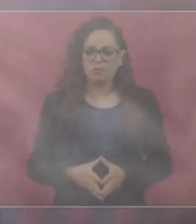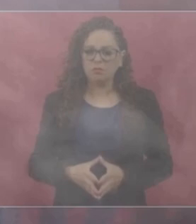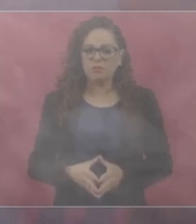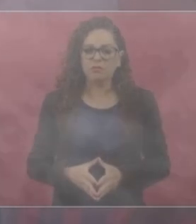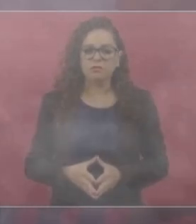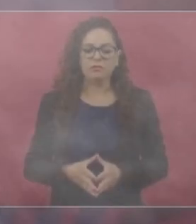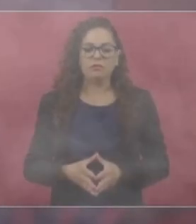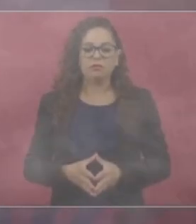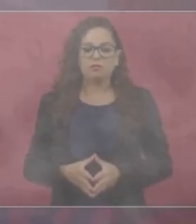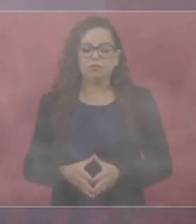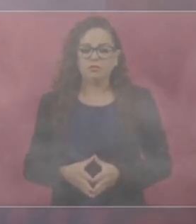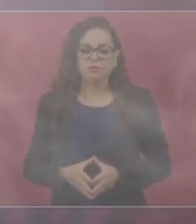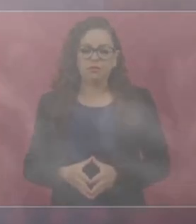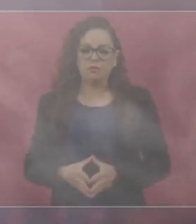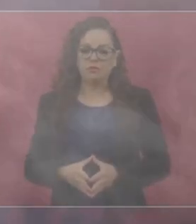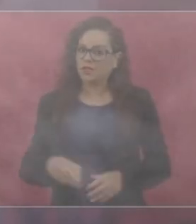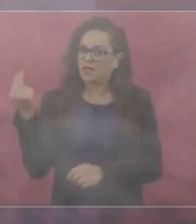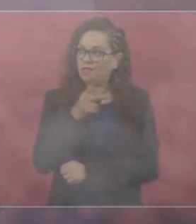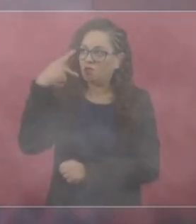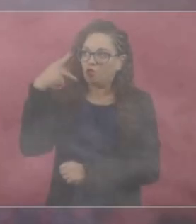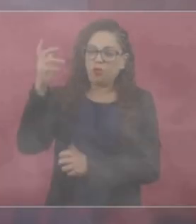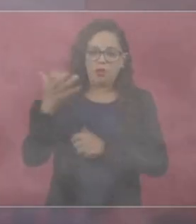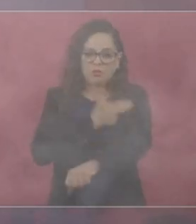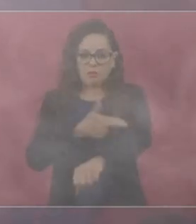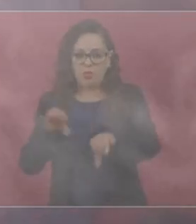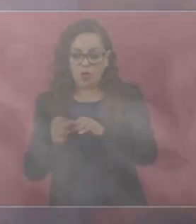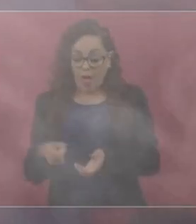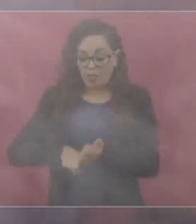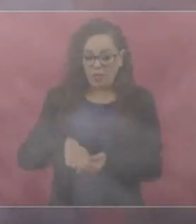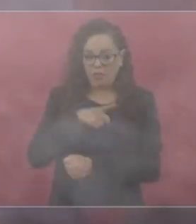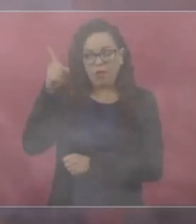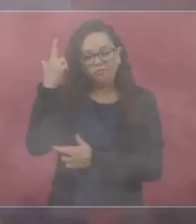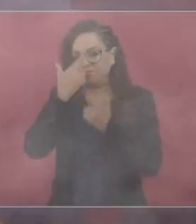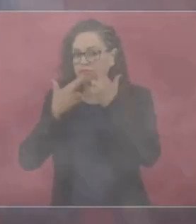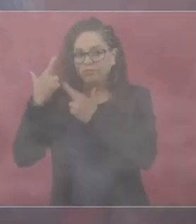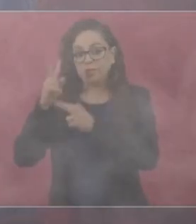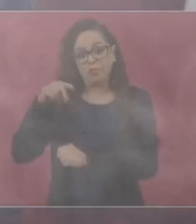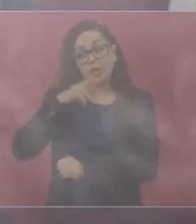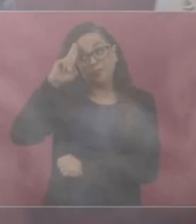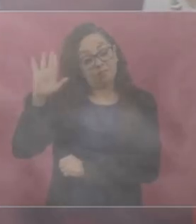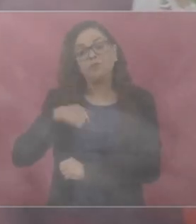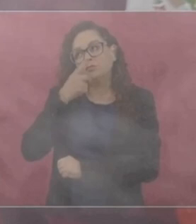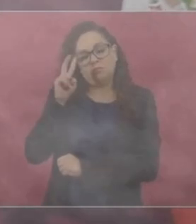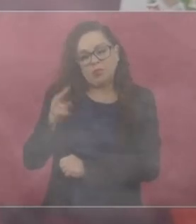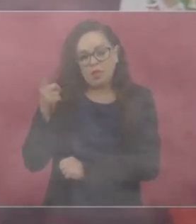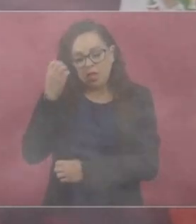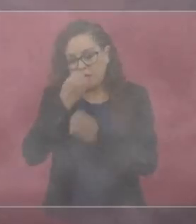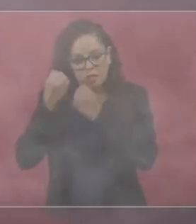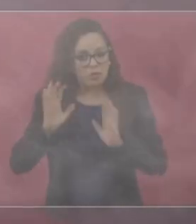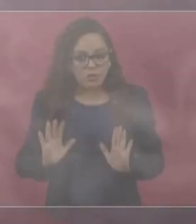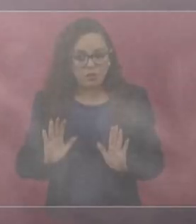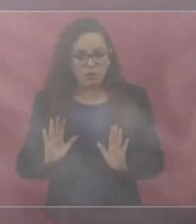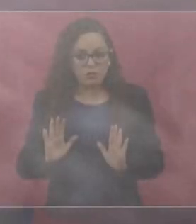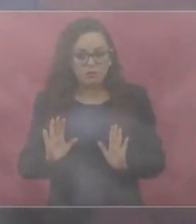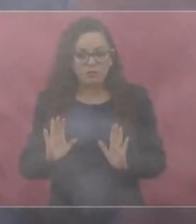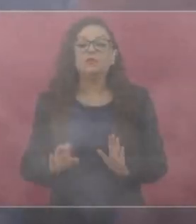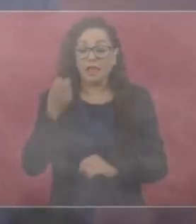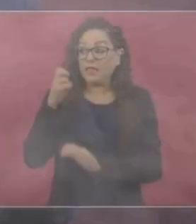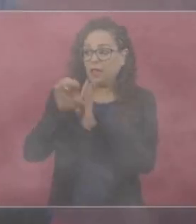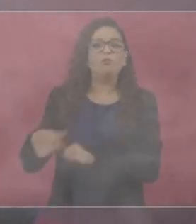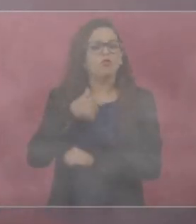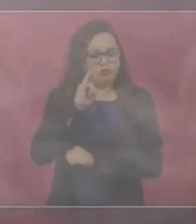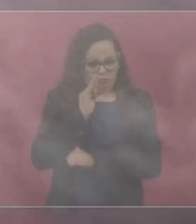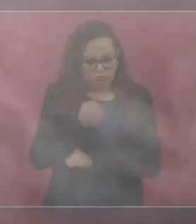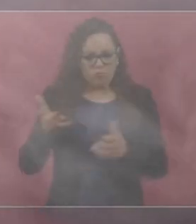a un replanteamiento sobre sus procedimientos en interno con todo respeto Bueno pero así como yo actué Por qué